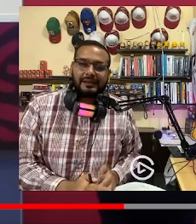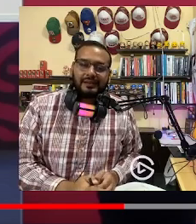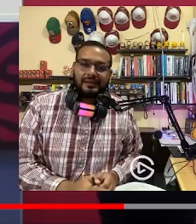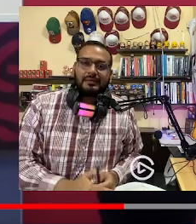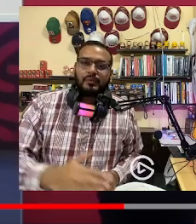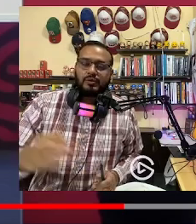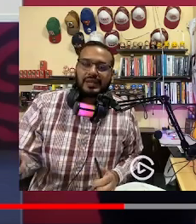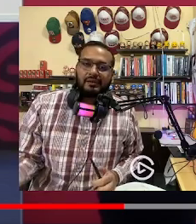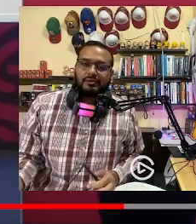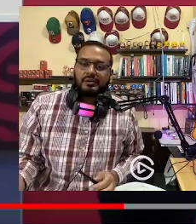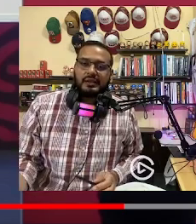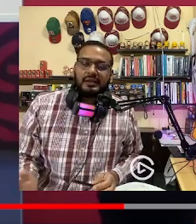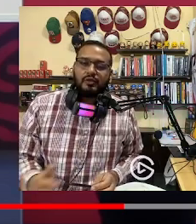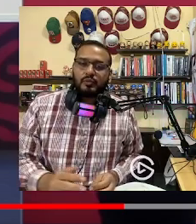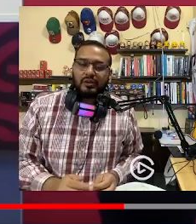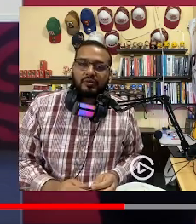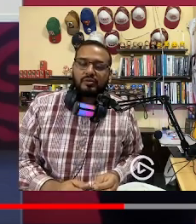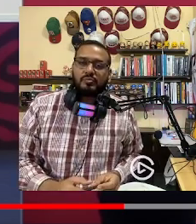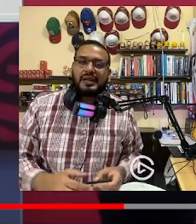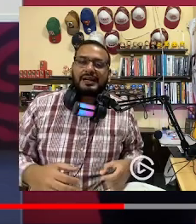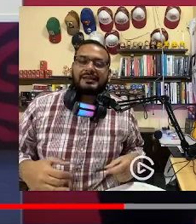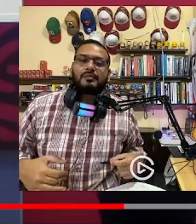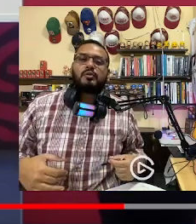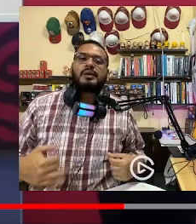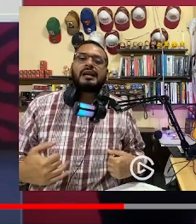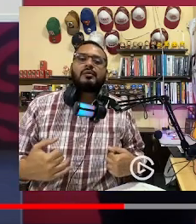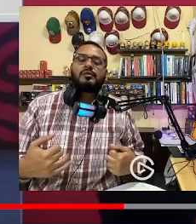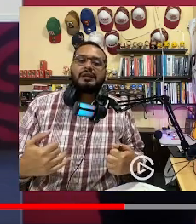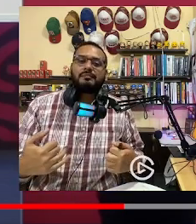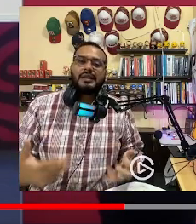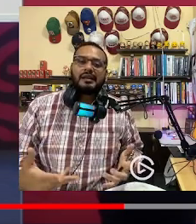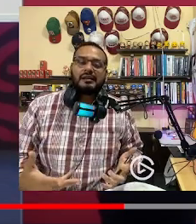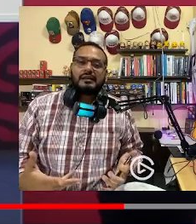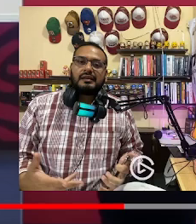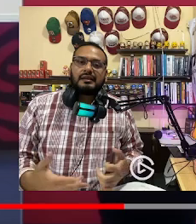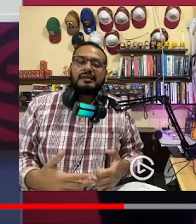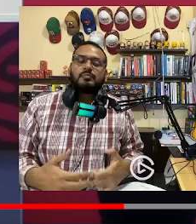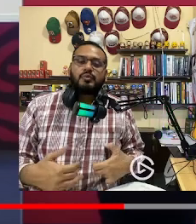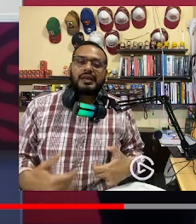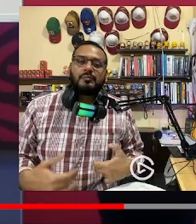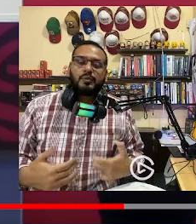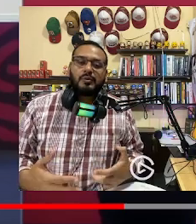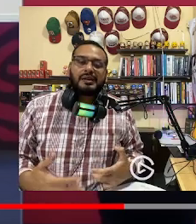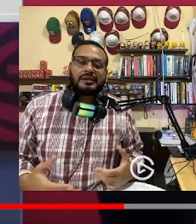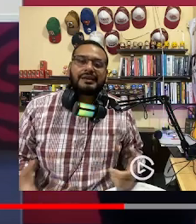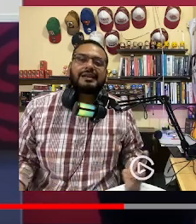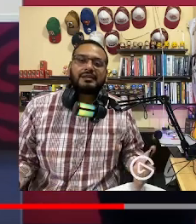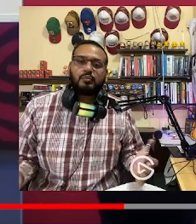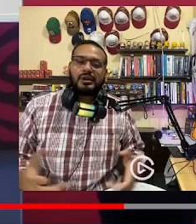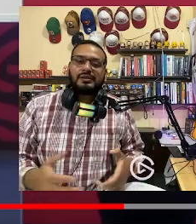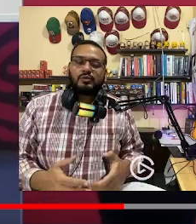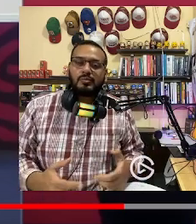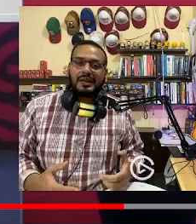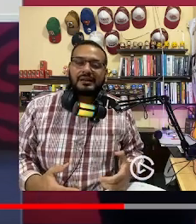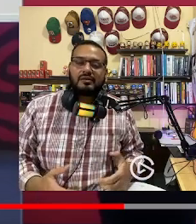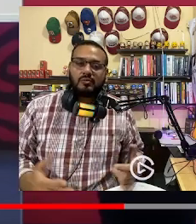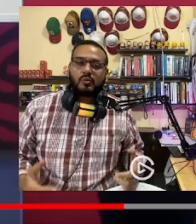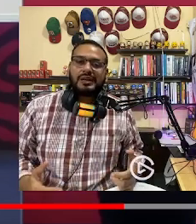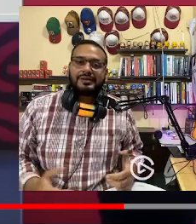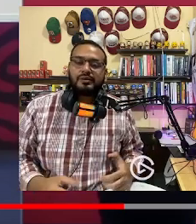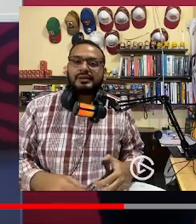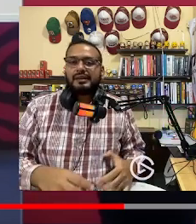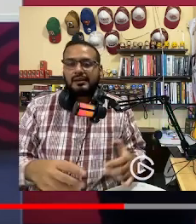Verde votaron en el 2008 para que se volviera a contemplar y se pudiera probar que se puedan sumar